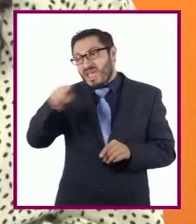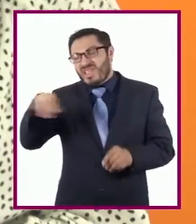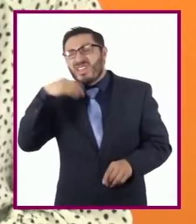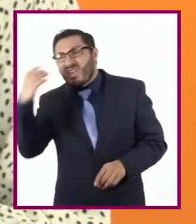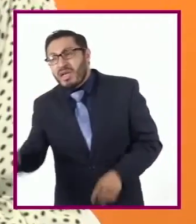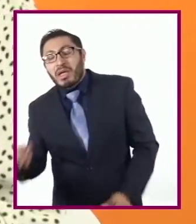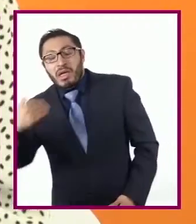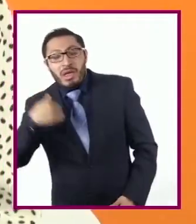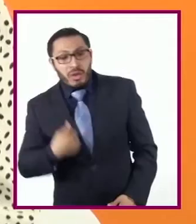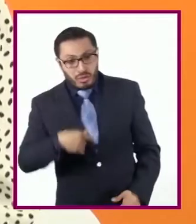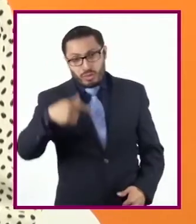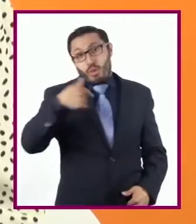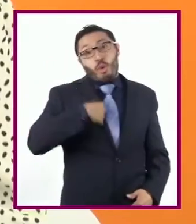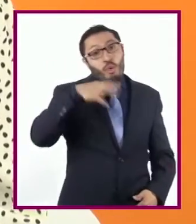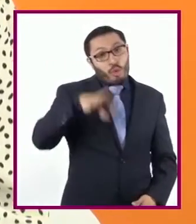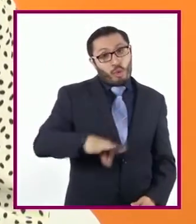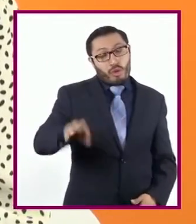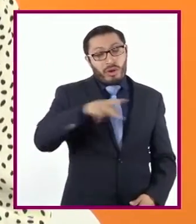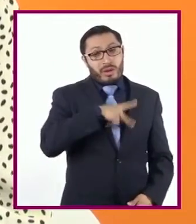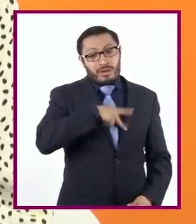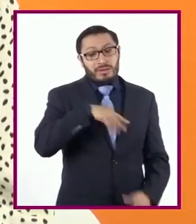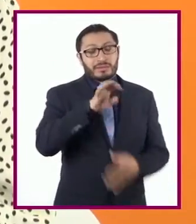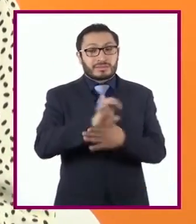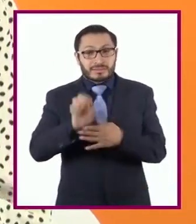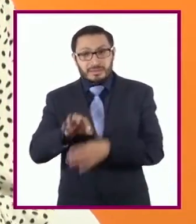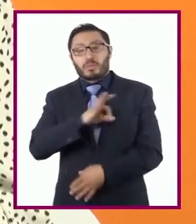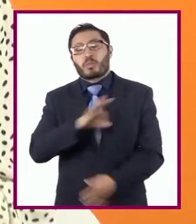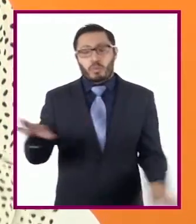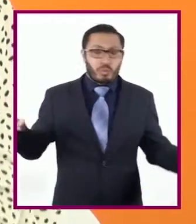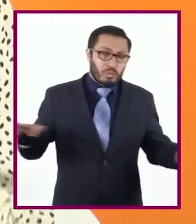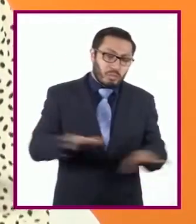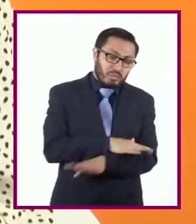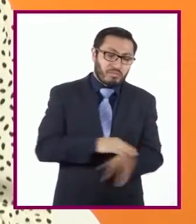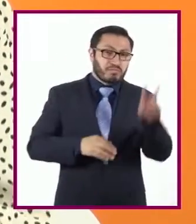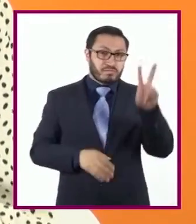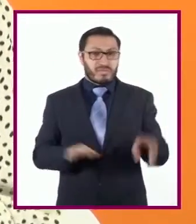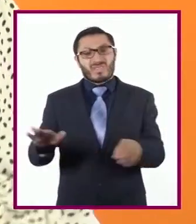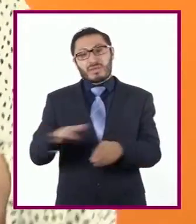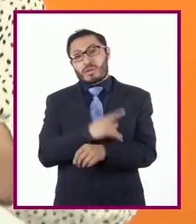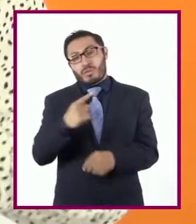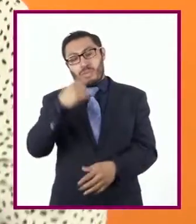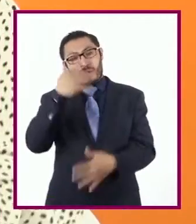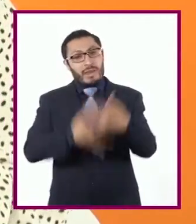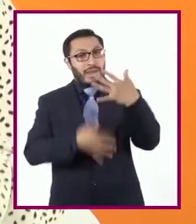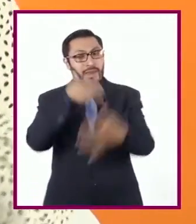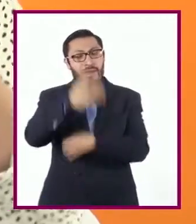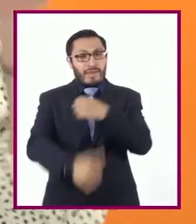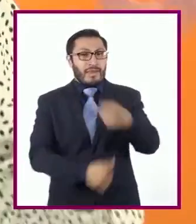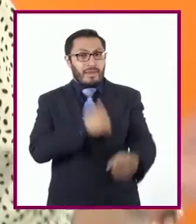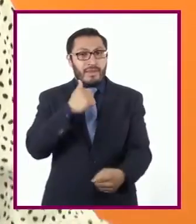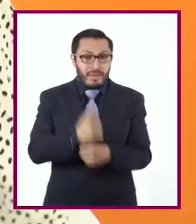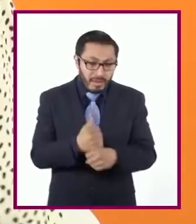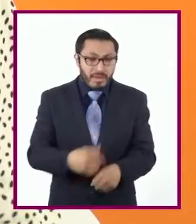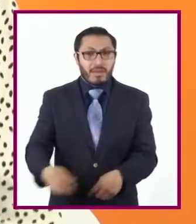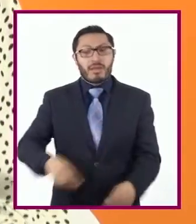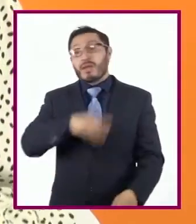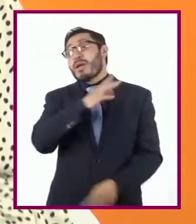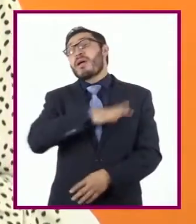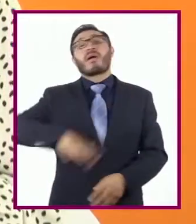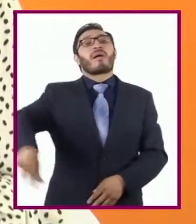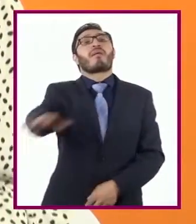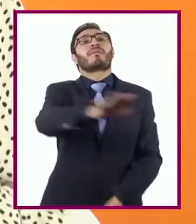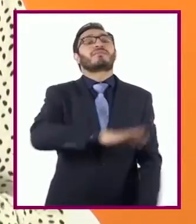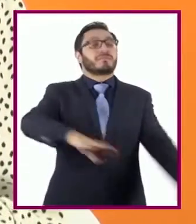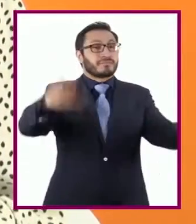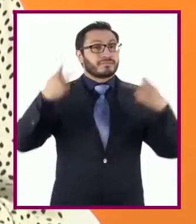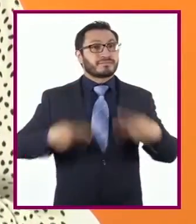¿no? Entonces, por supuesto que podemos cambiar porque a los 15 años el mundo literalmente es